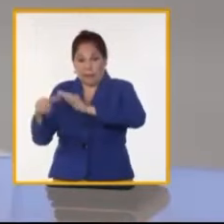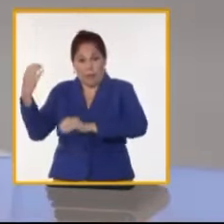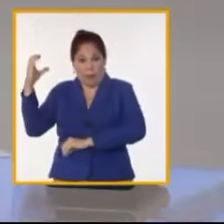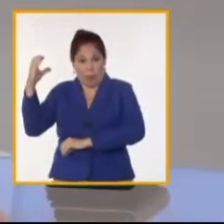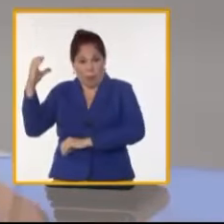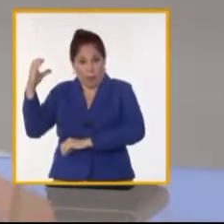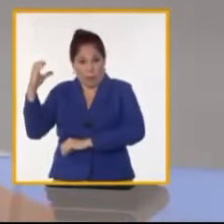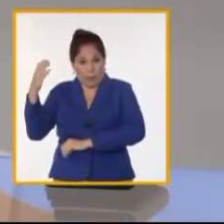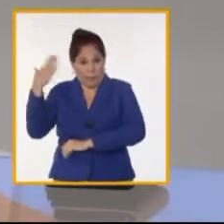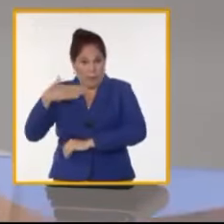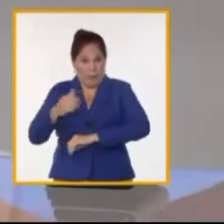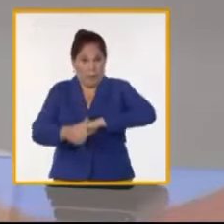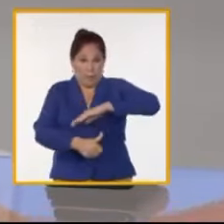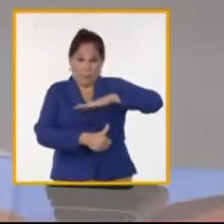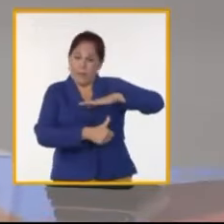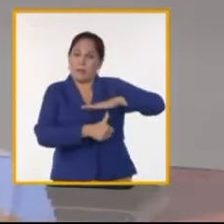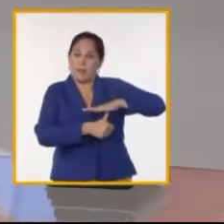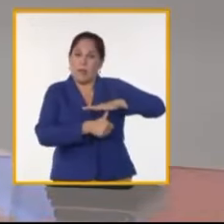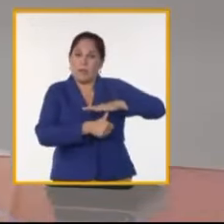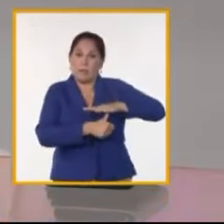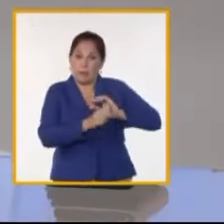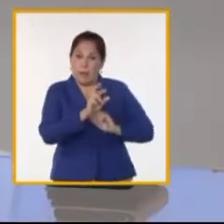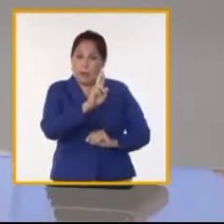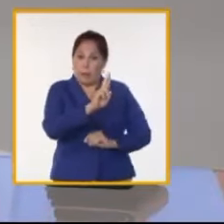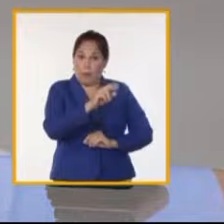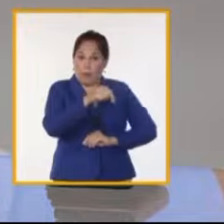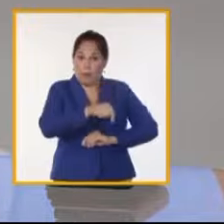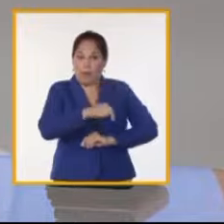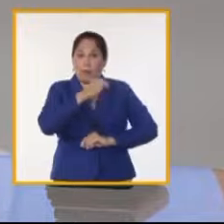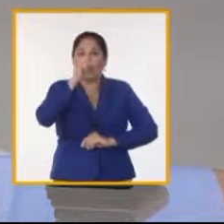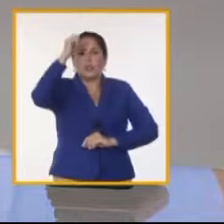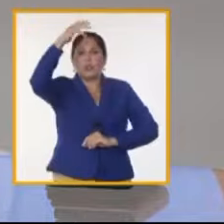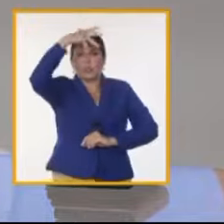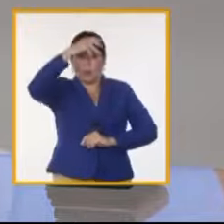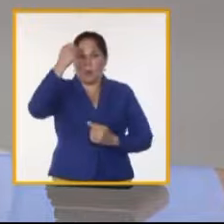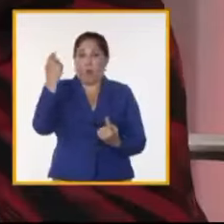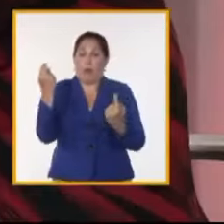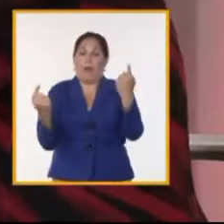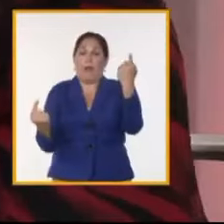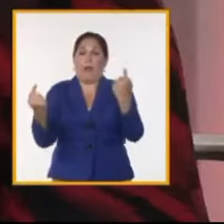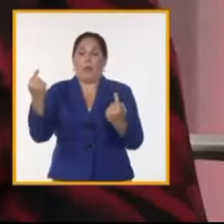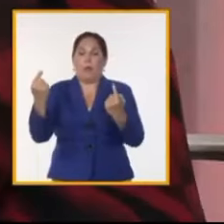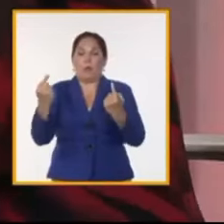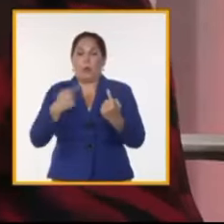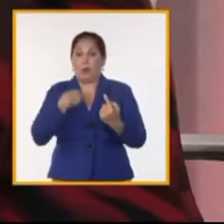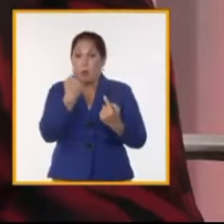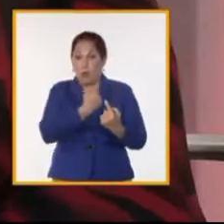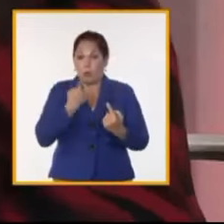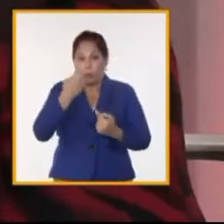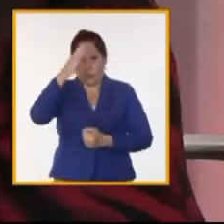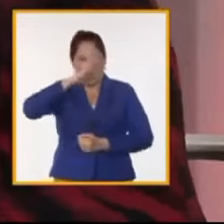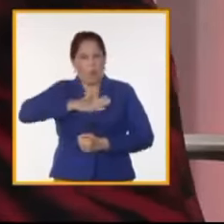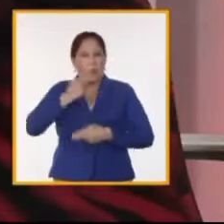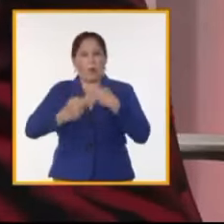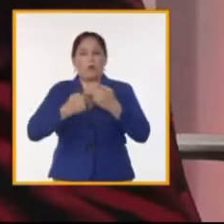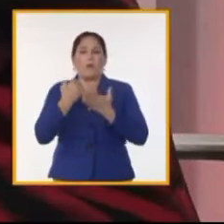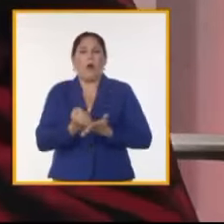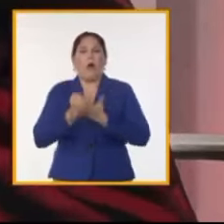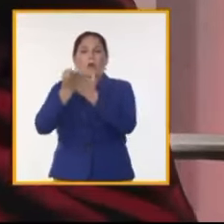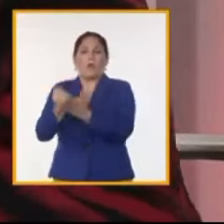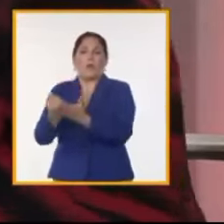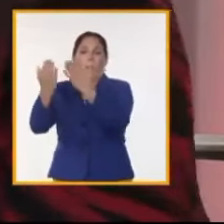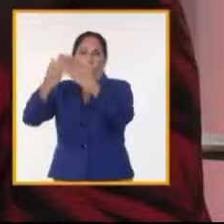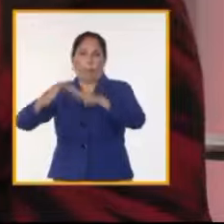ex presidente republicano eh Donald Trump el último coletazo pudiéramos decir prácticamente de Trump en política internacional porque sí